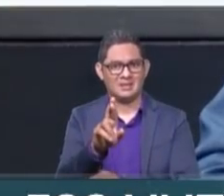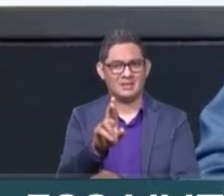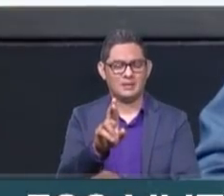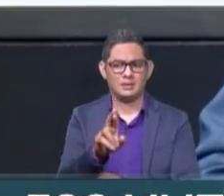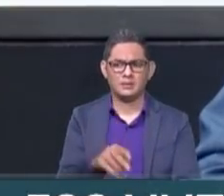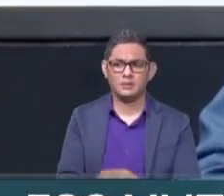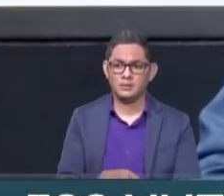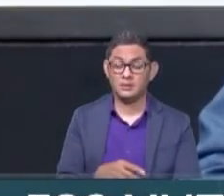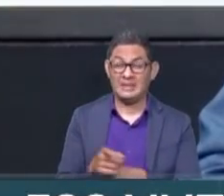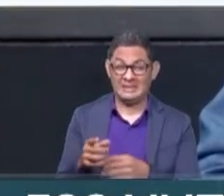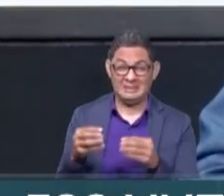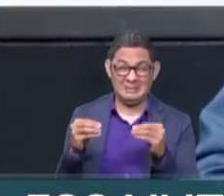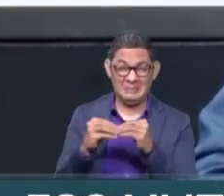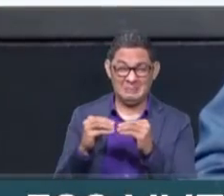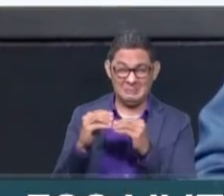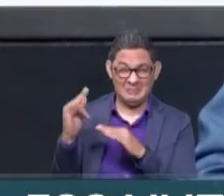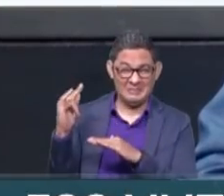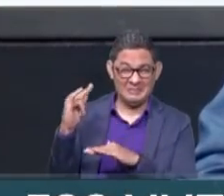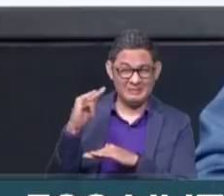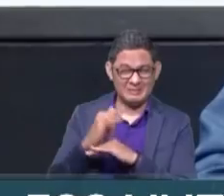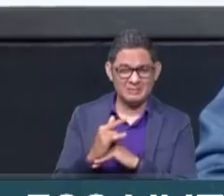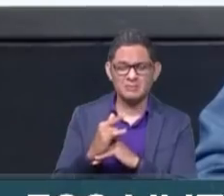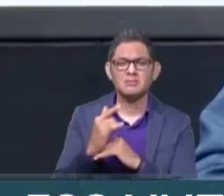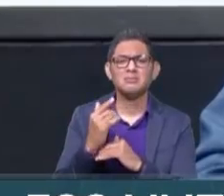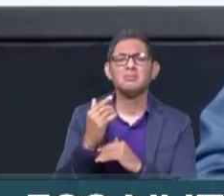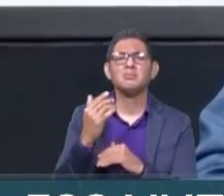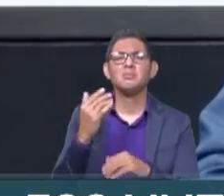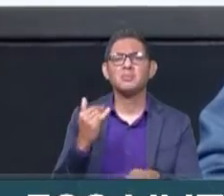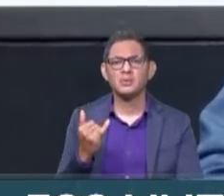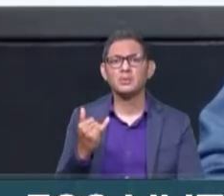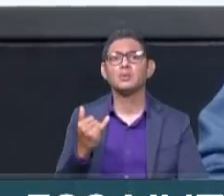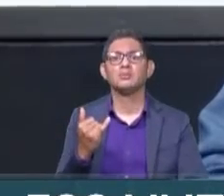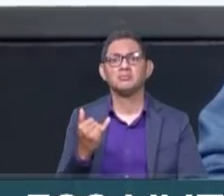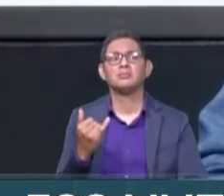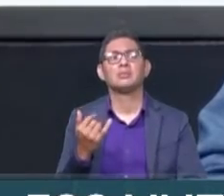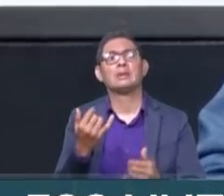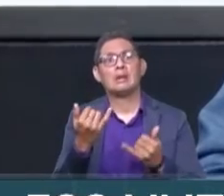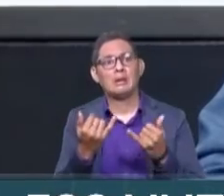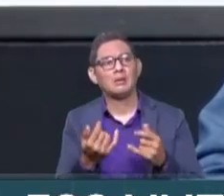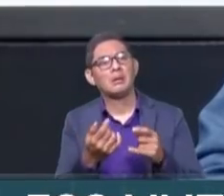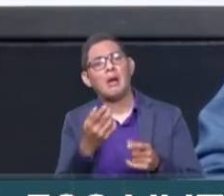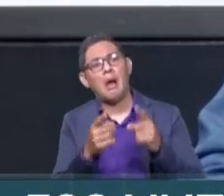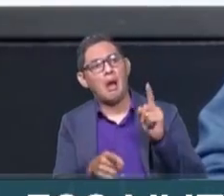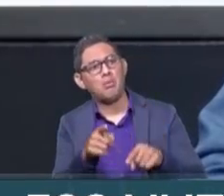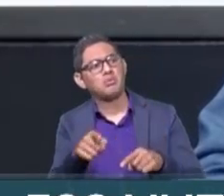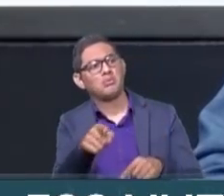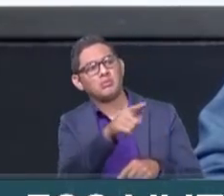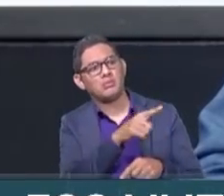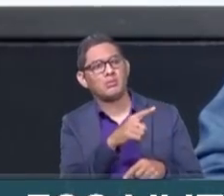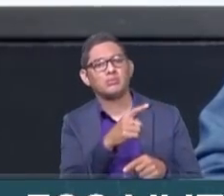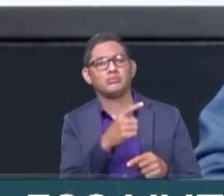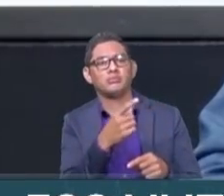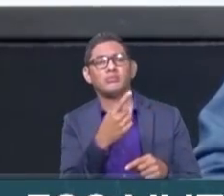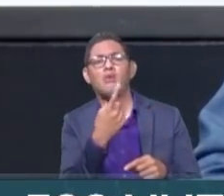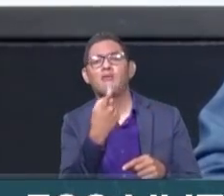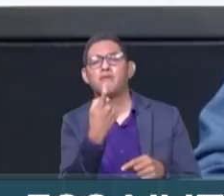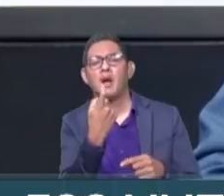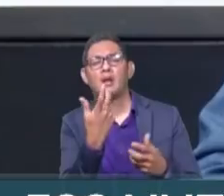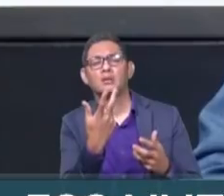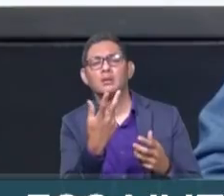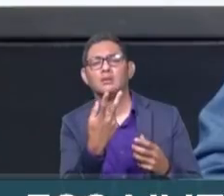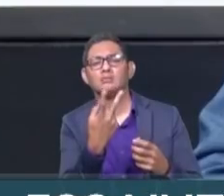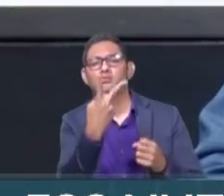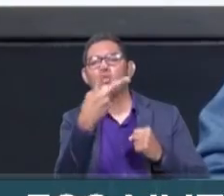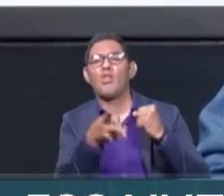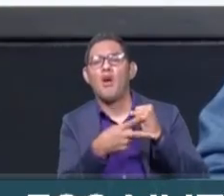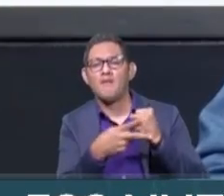Con este nuevo embarque se pretende terminar con la segunda dosis a las personas que corresponden según